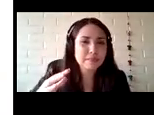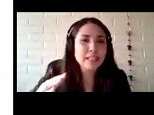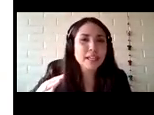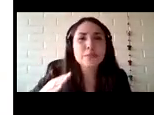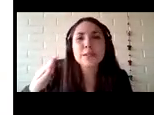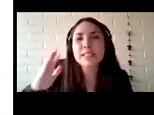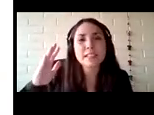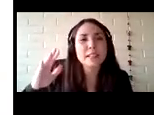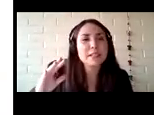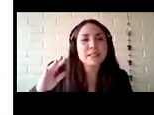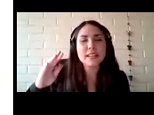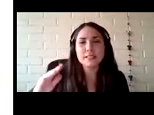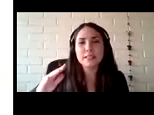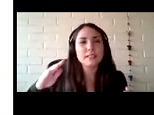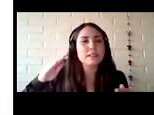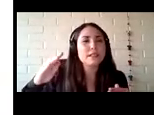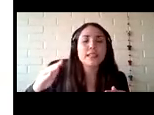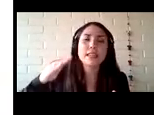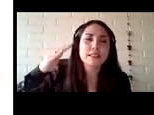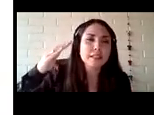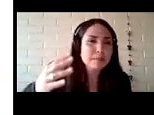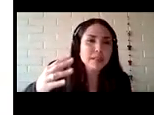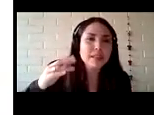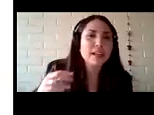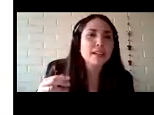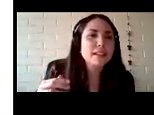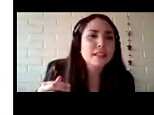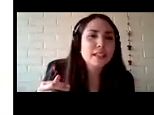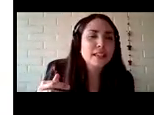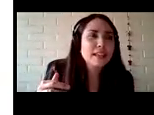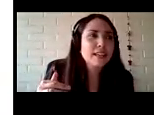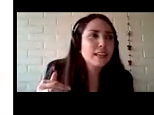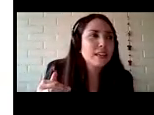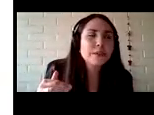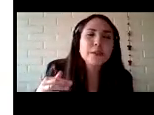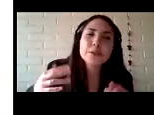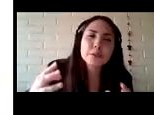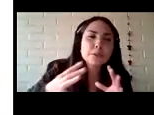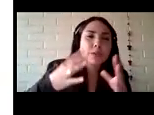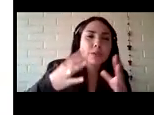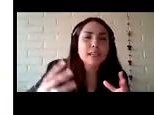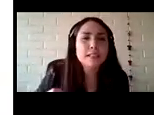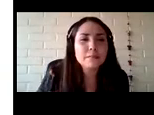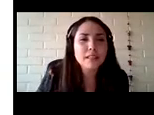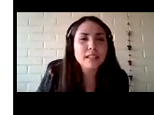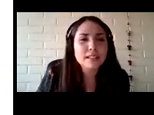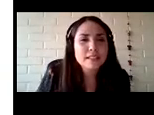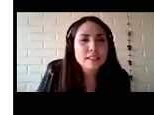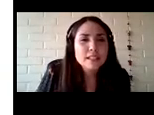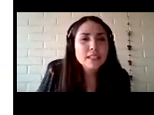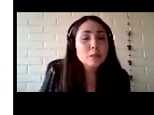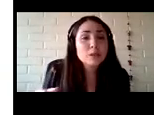Yuyunis, y a Yuyunis le empiezan a decir que es tímida, que, uy, Yuyunis, ¿tú qué eres